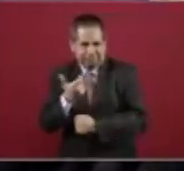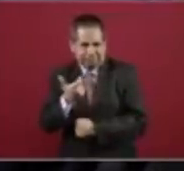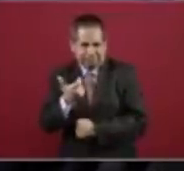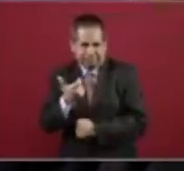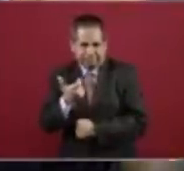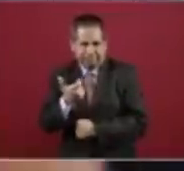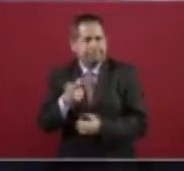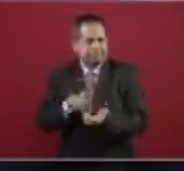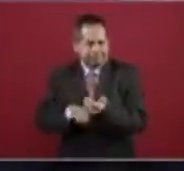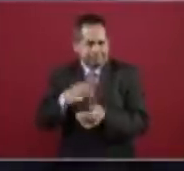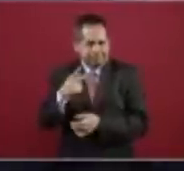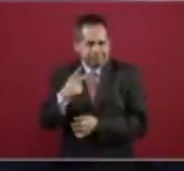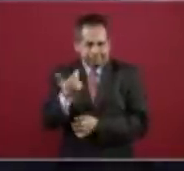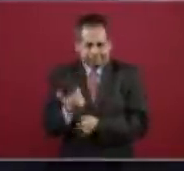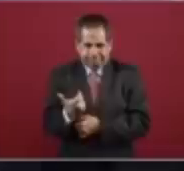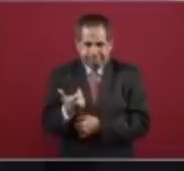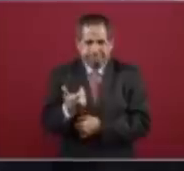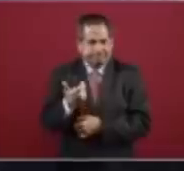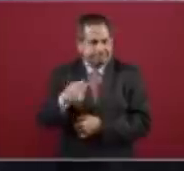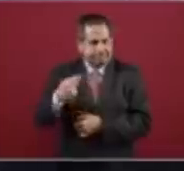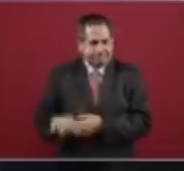Nuestra moneda. O sea,